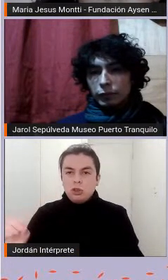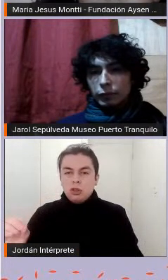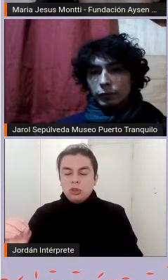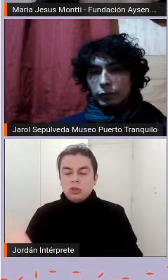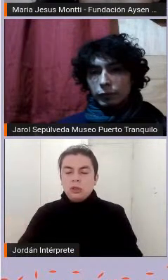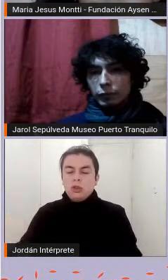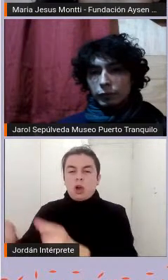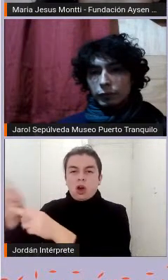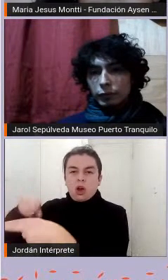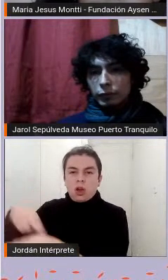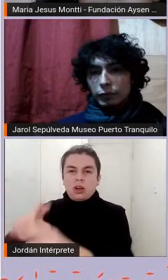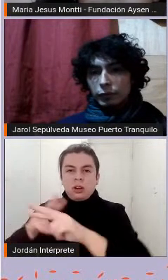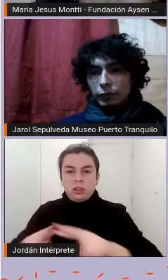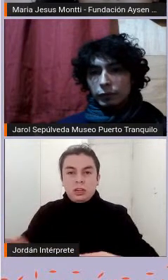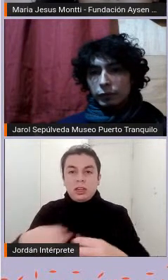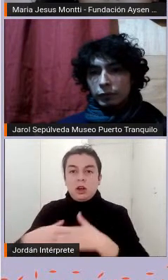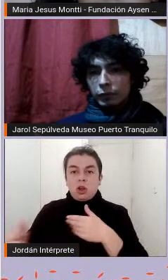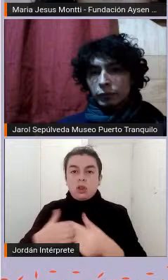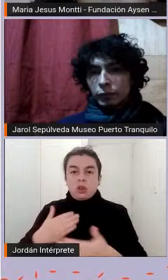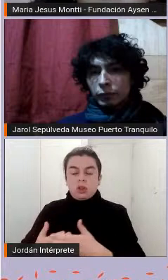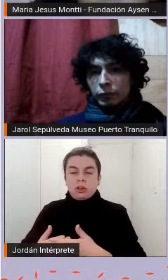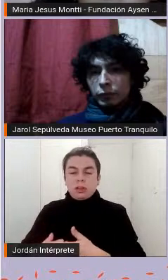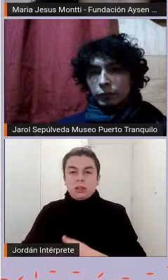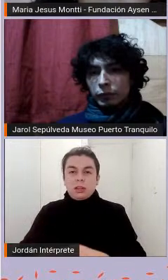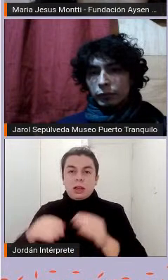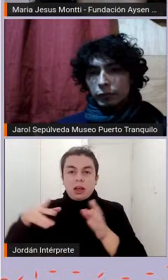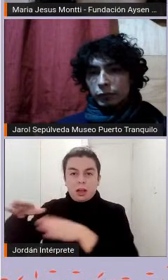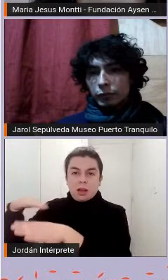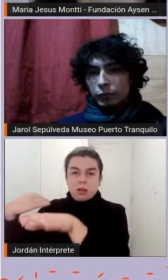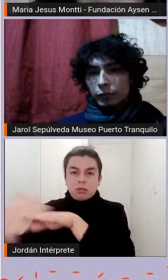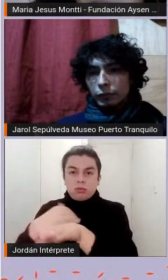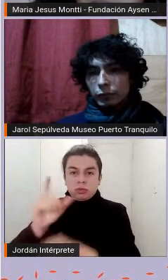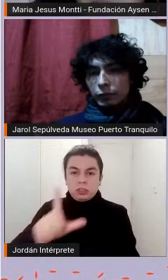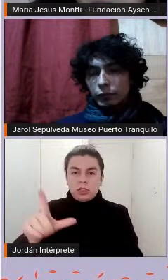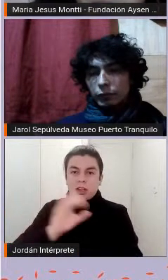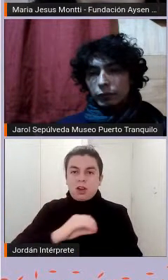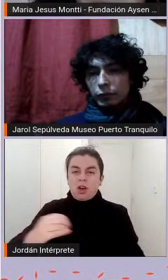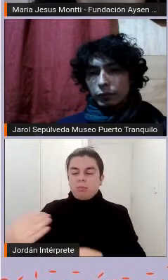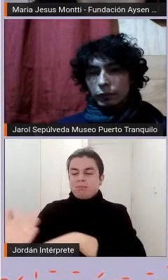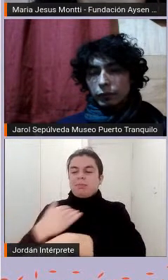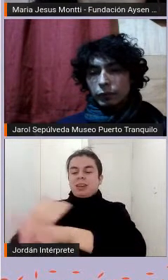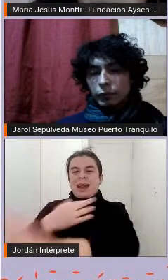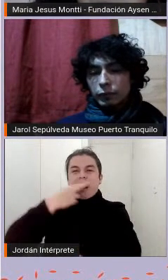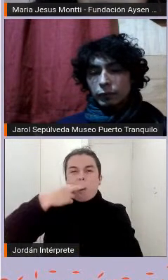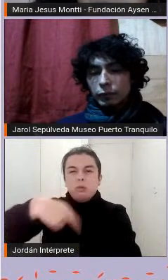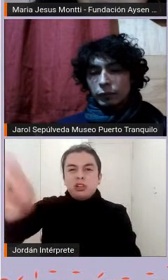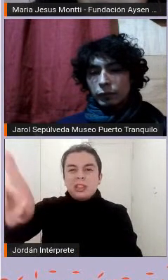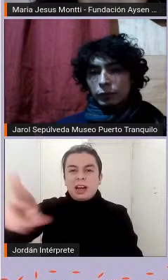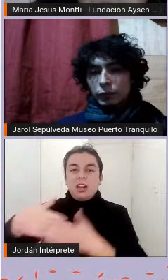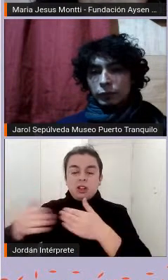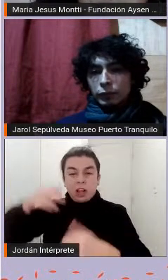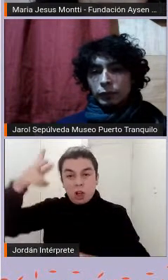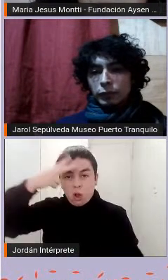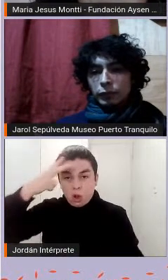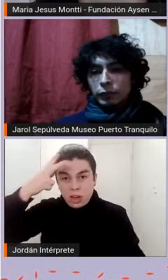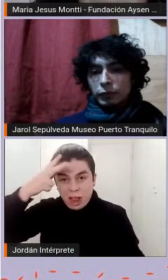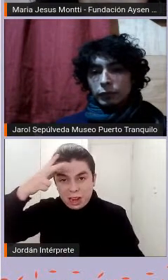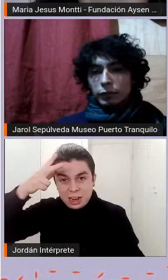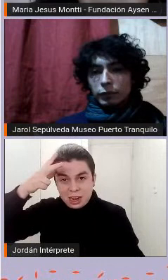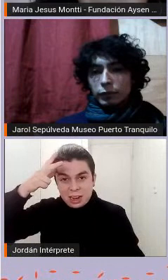Ruta 7 o Carretera Austral desde Coyhaique. Puerto Tranquilo hoy en día es un lugar